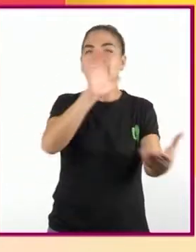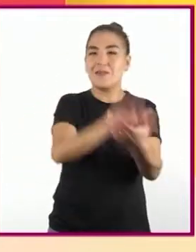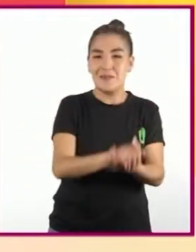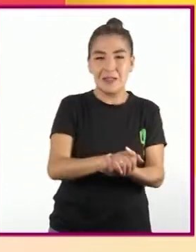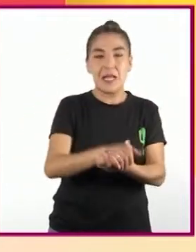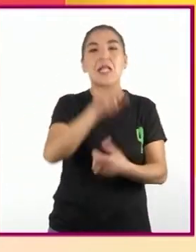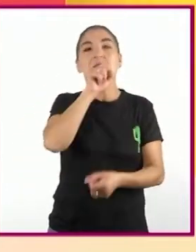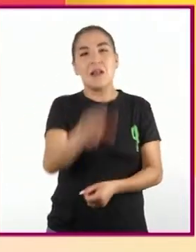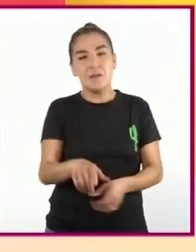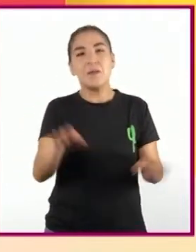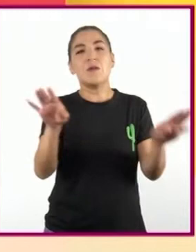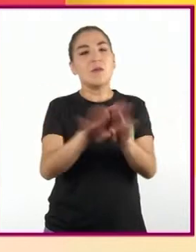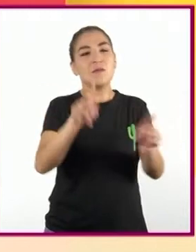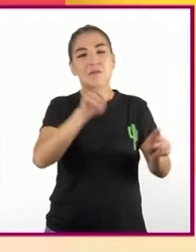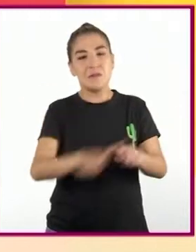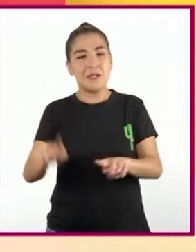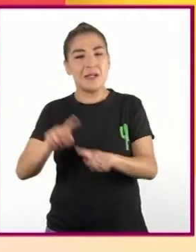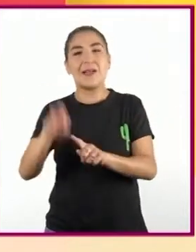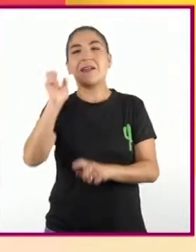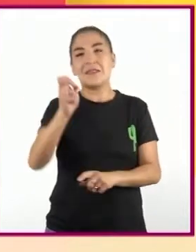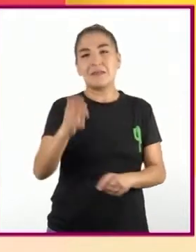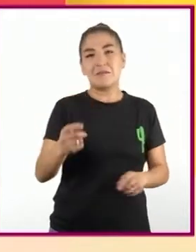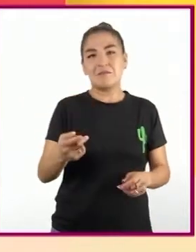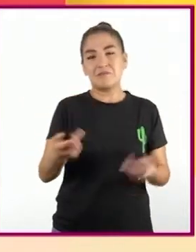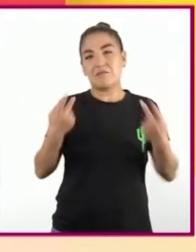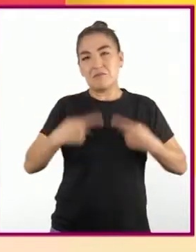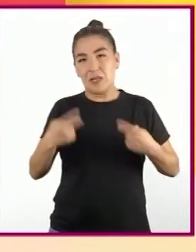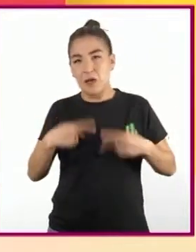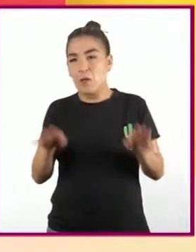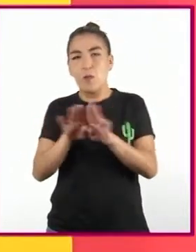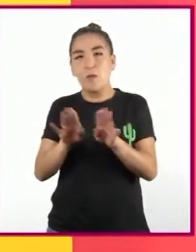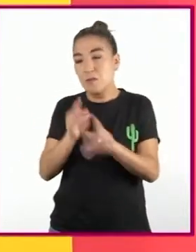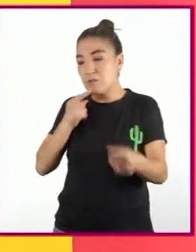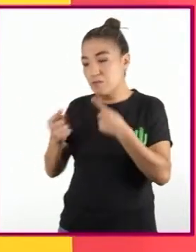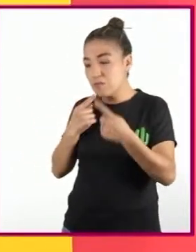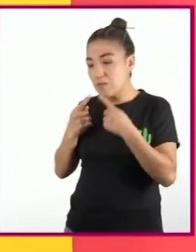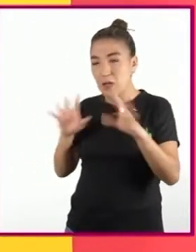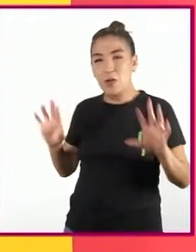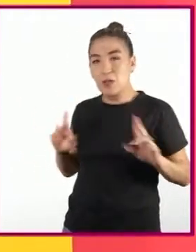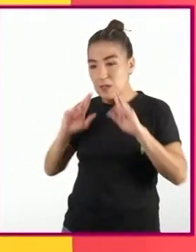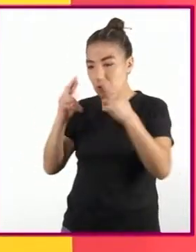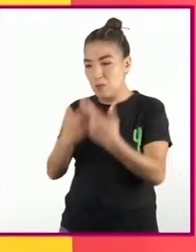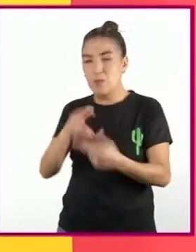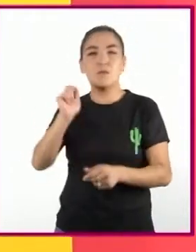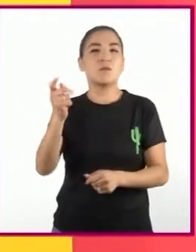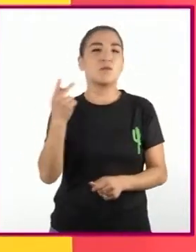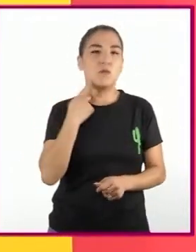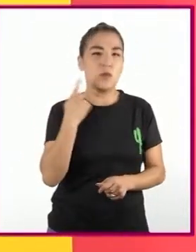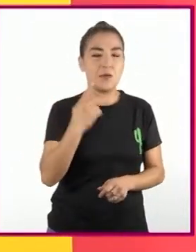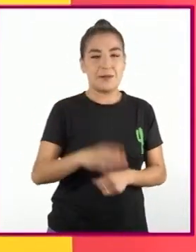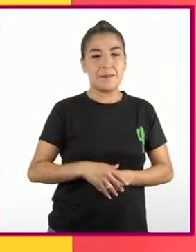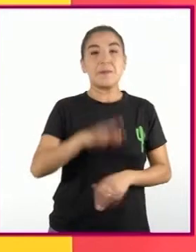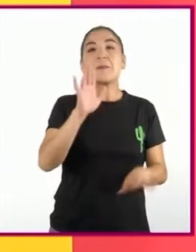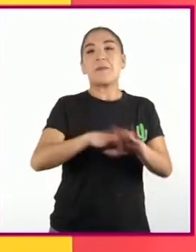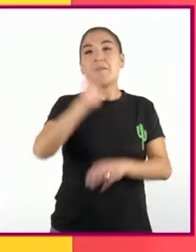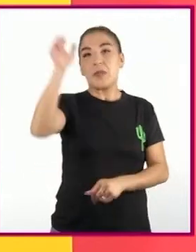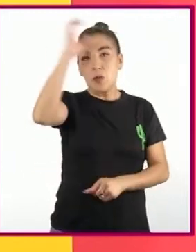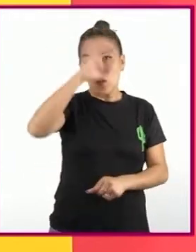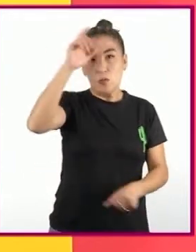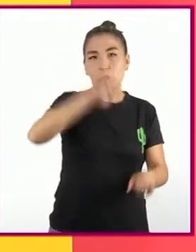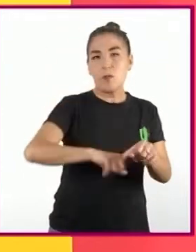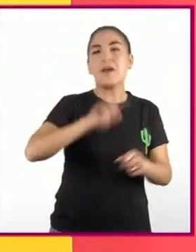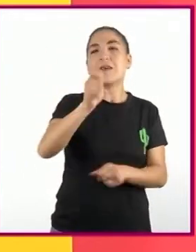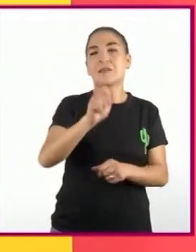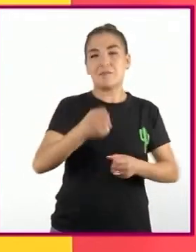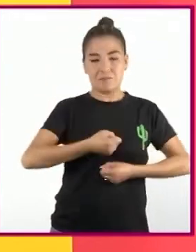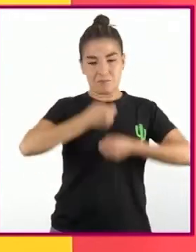de las confederaciones en que se unen dos o más unidades políticas. La riqueza de contactos culturales se expresa en el